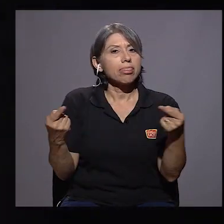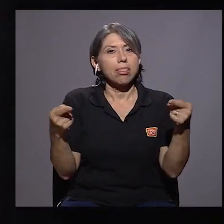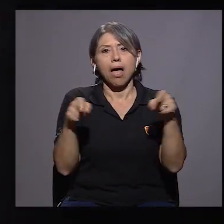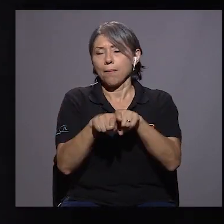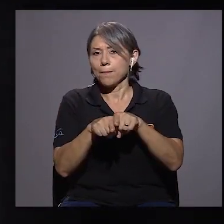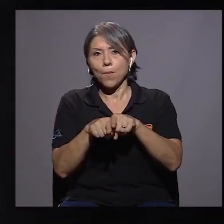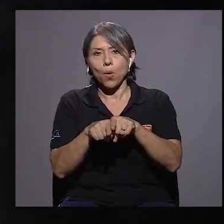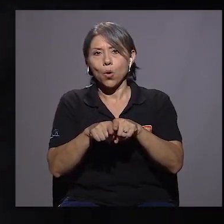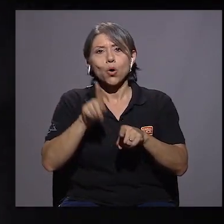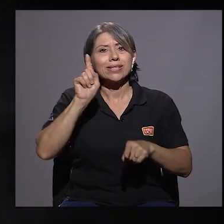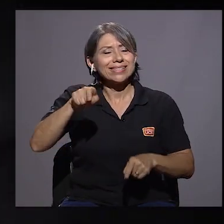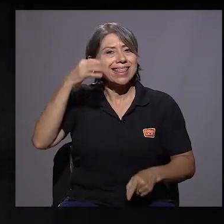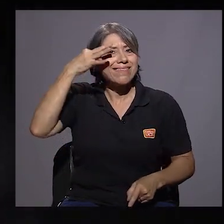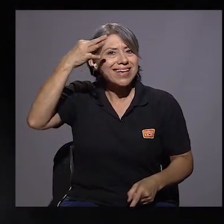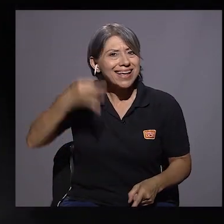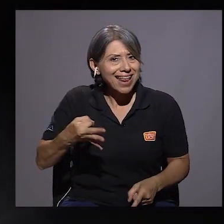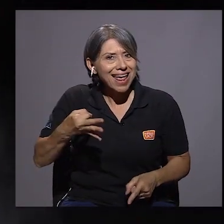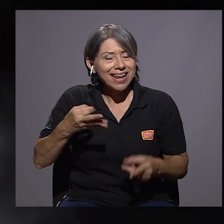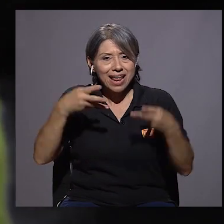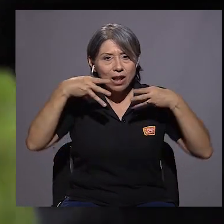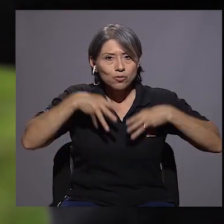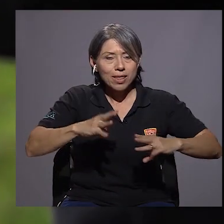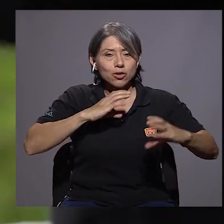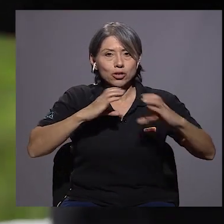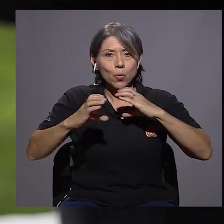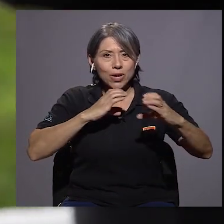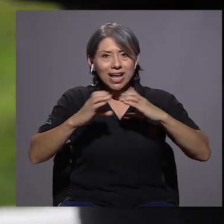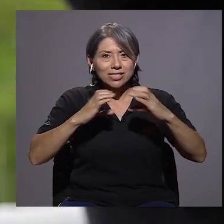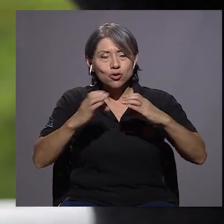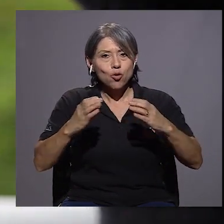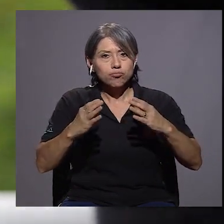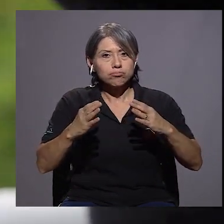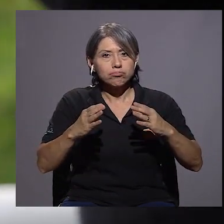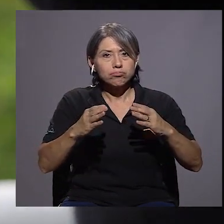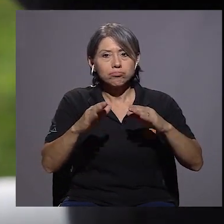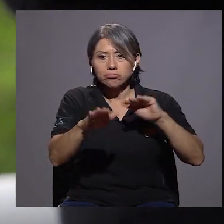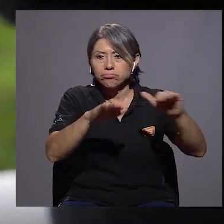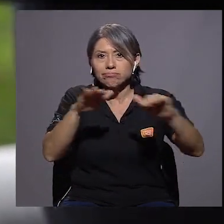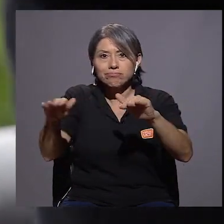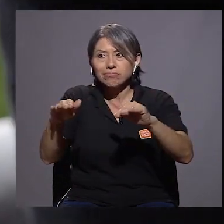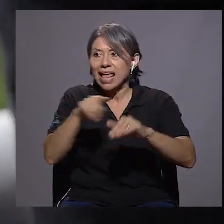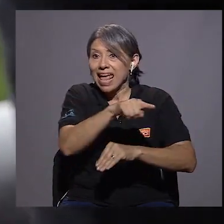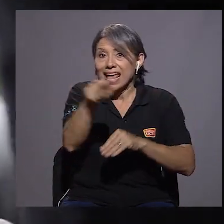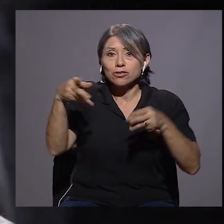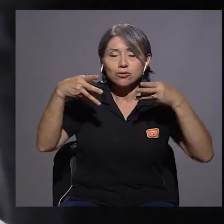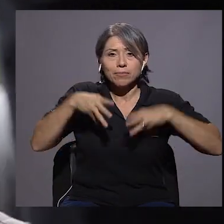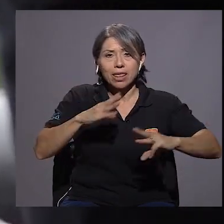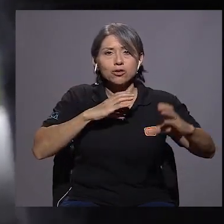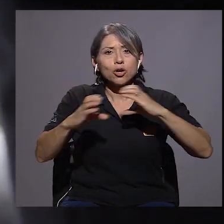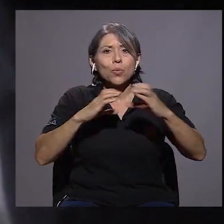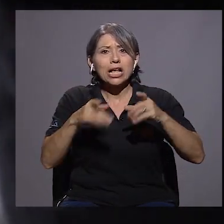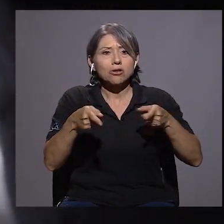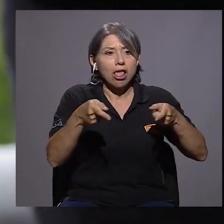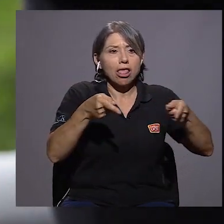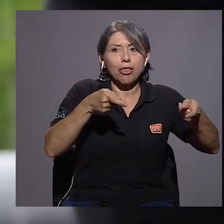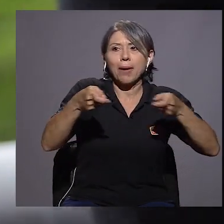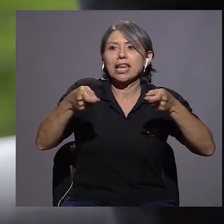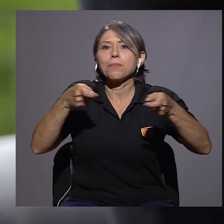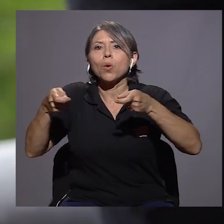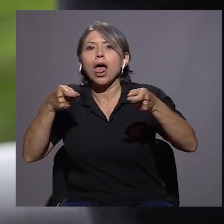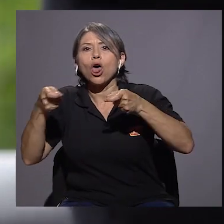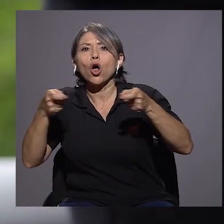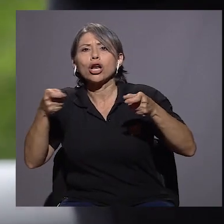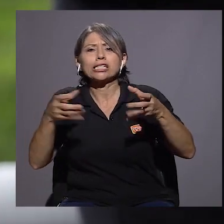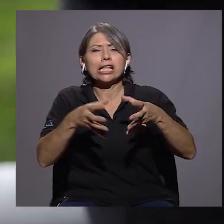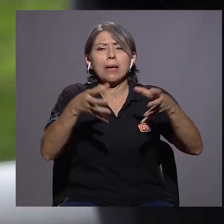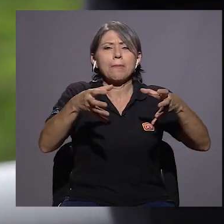Tampoco se tiene que estar creyendo en los medios de comunicación, gente. Esos medios de comunicación